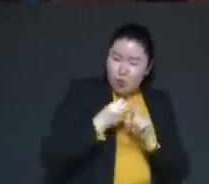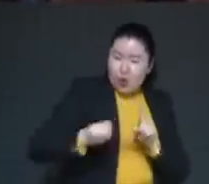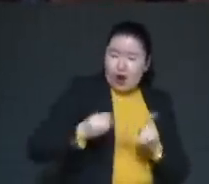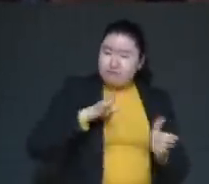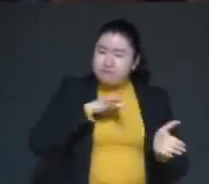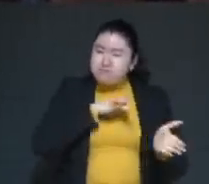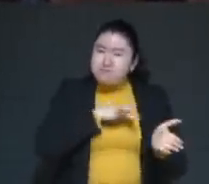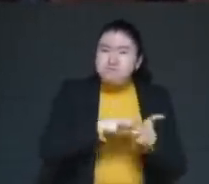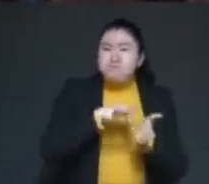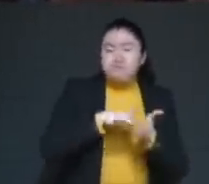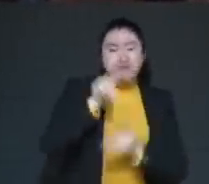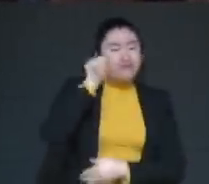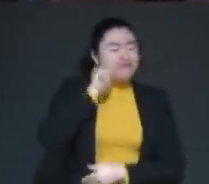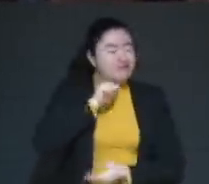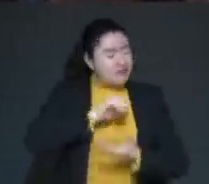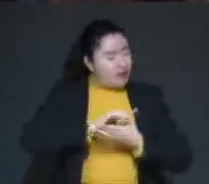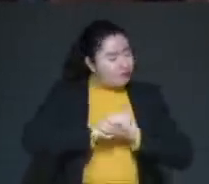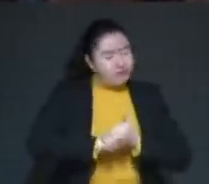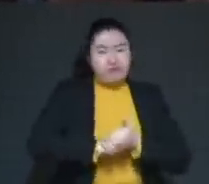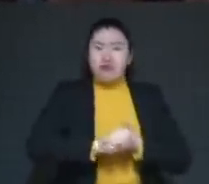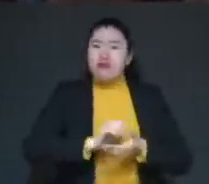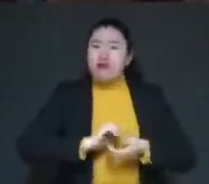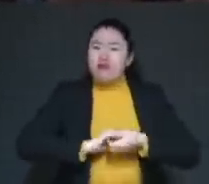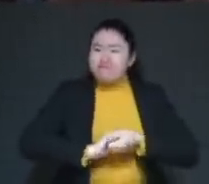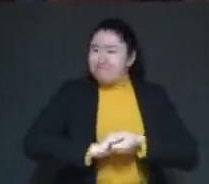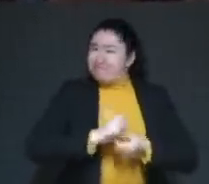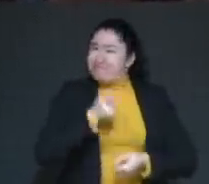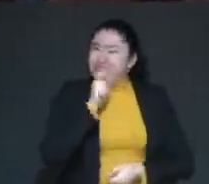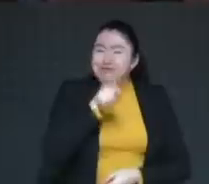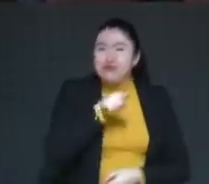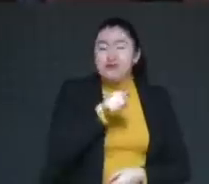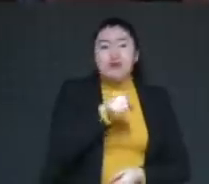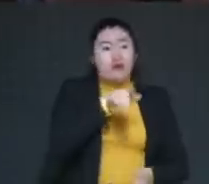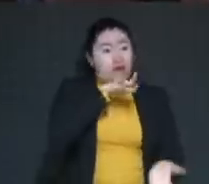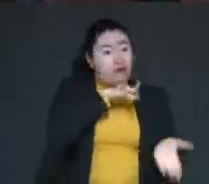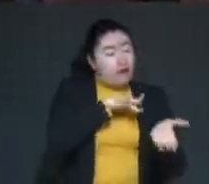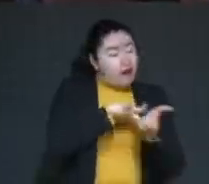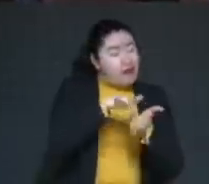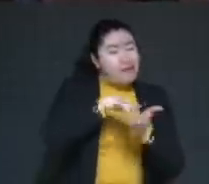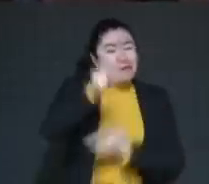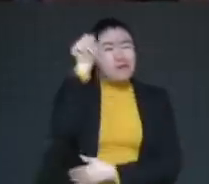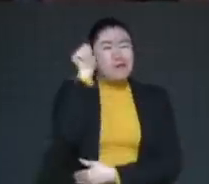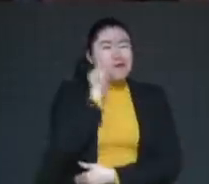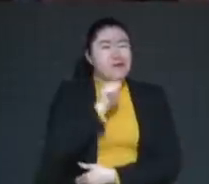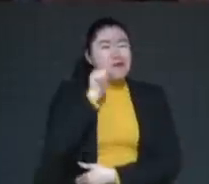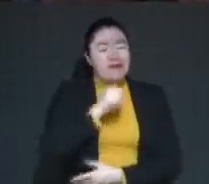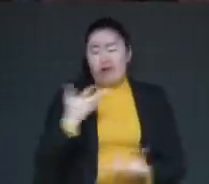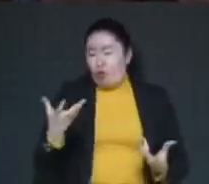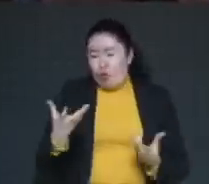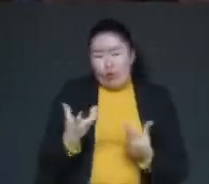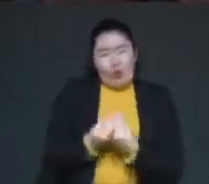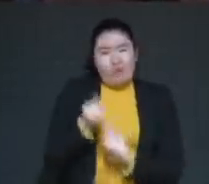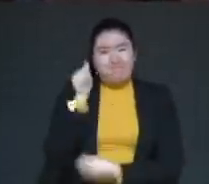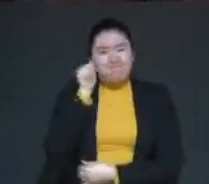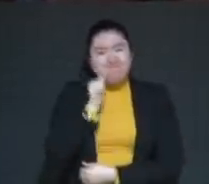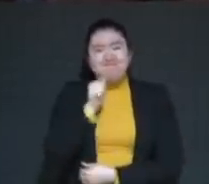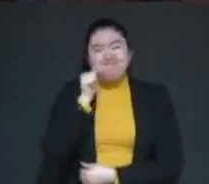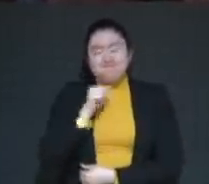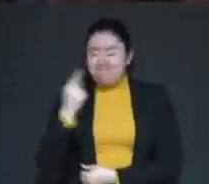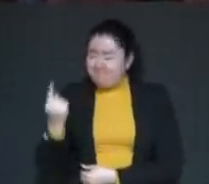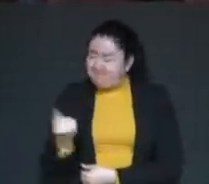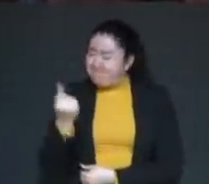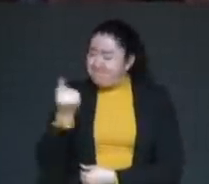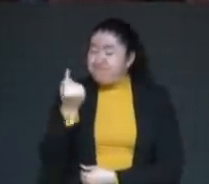haya solidaridad, haya apoyo y que sigan caminando juntos hasta el final del camino. Así que les